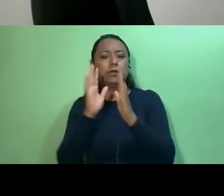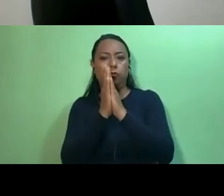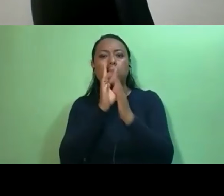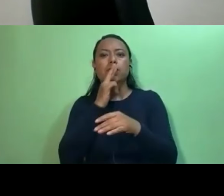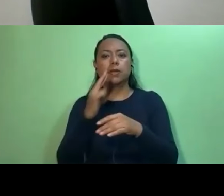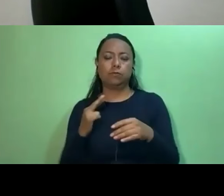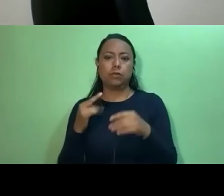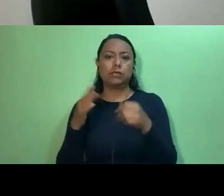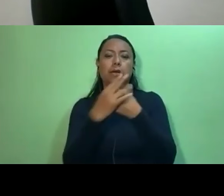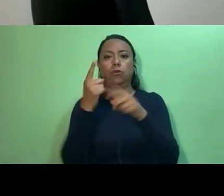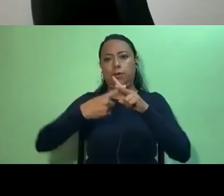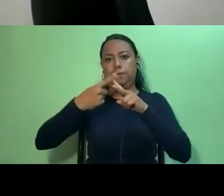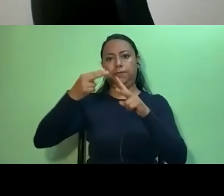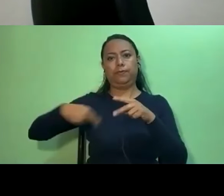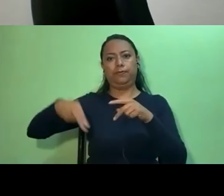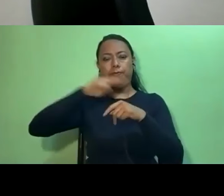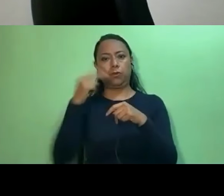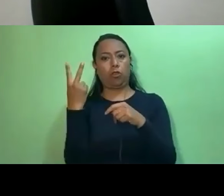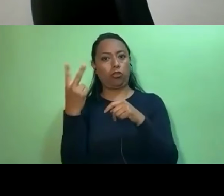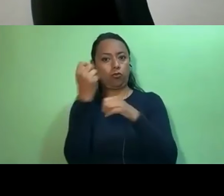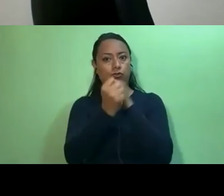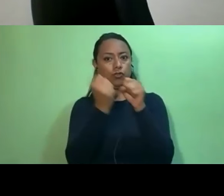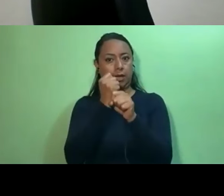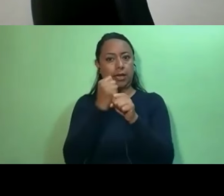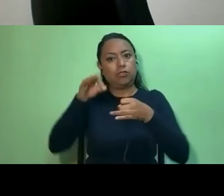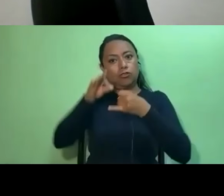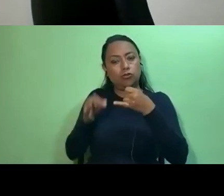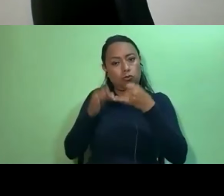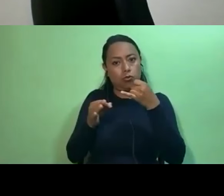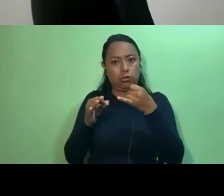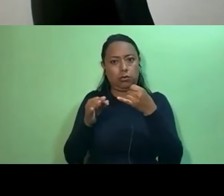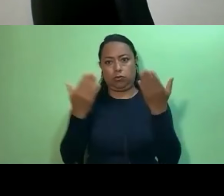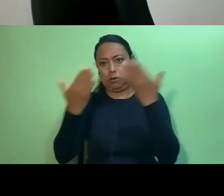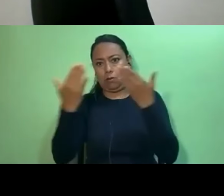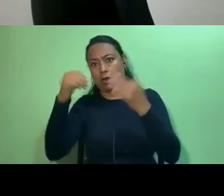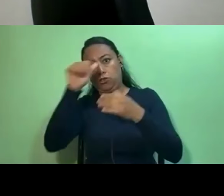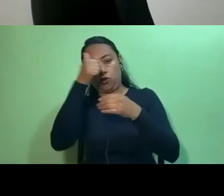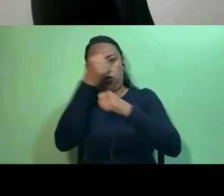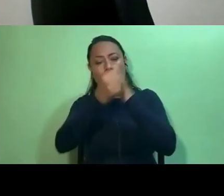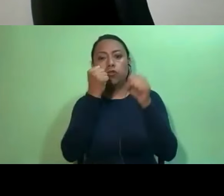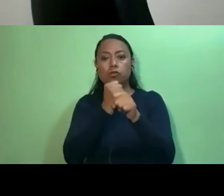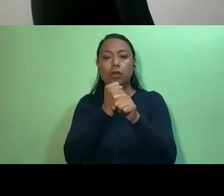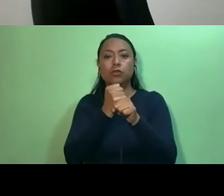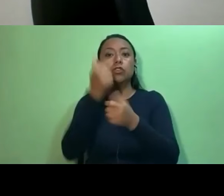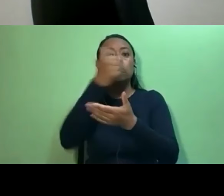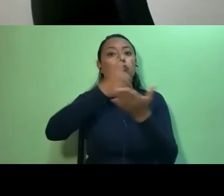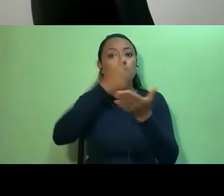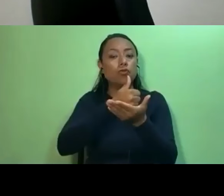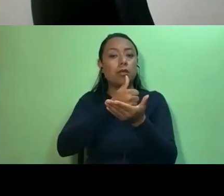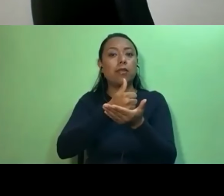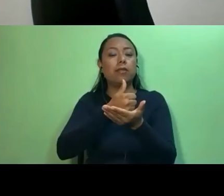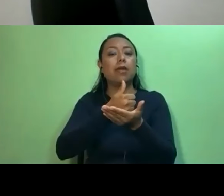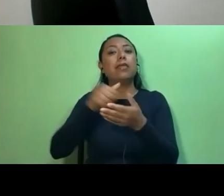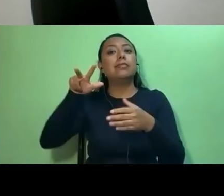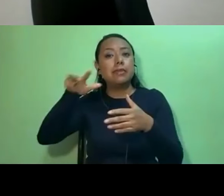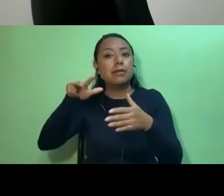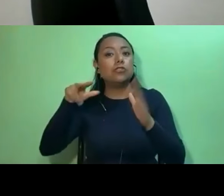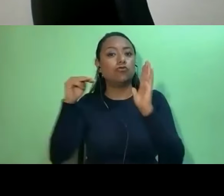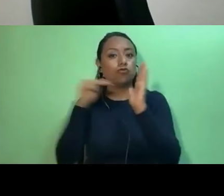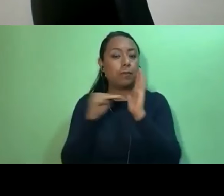últimos años, respecto a años anteriores, la ciudad dejó de recibir 18,000 millones de pesos, nada